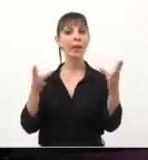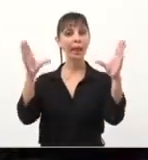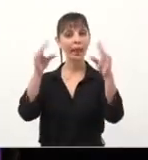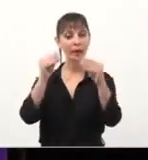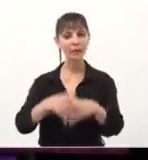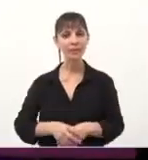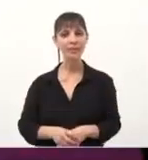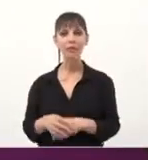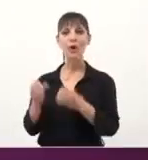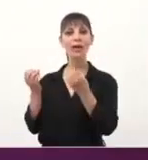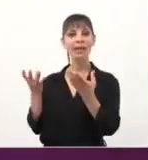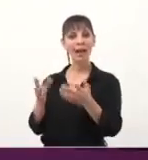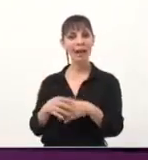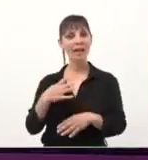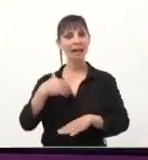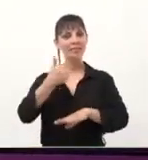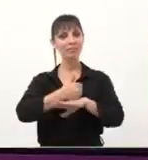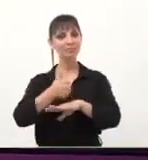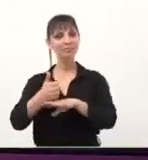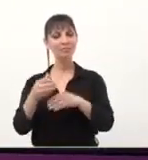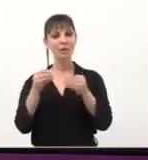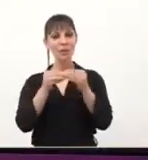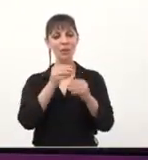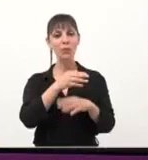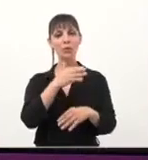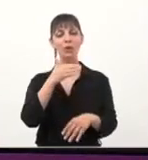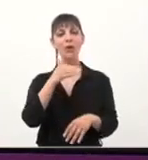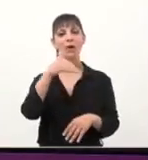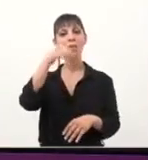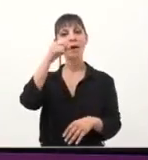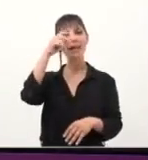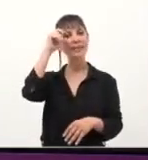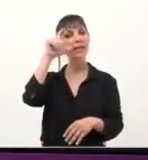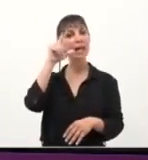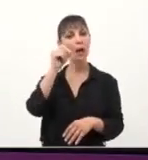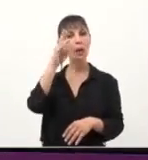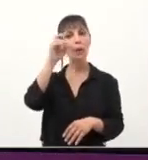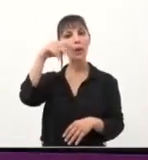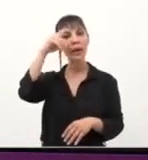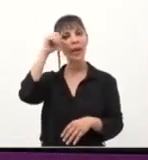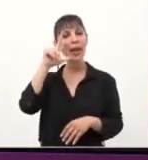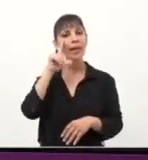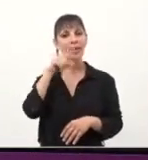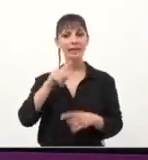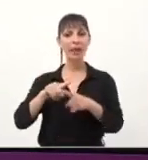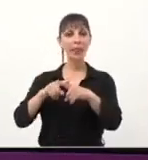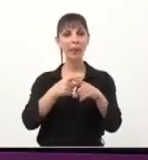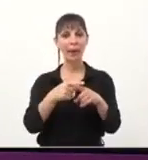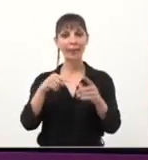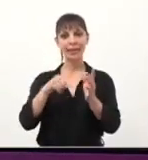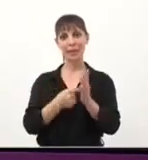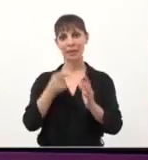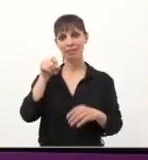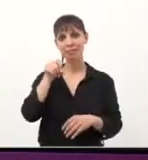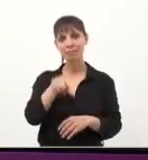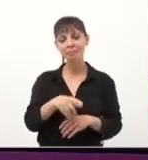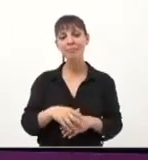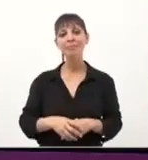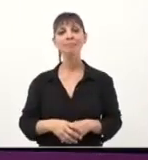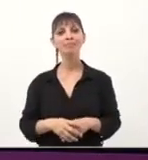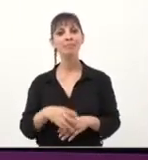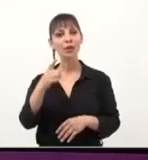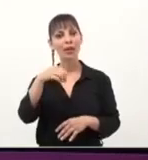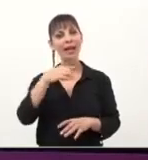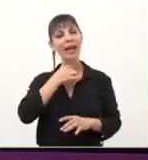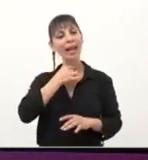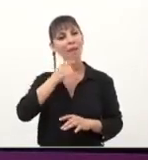noches. ¿Qué tal, María? Aquí estamos con Marcelo Bonelli siguiendo esta transmisión del debate capital. Queremos